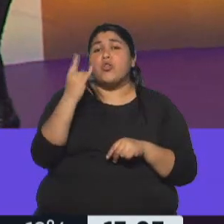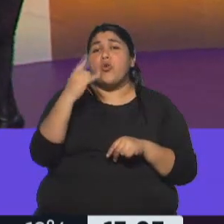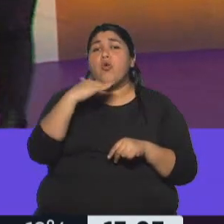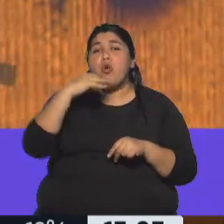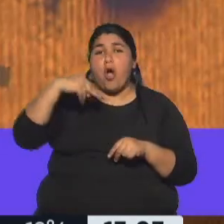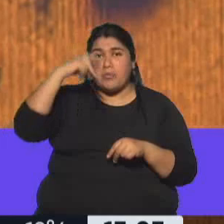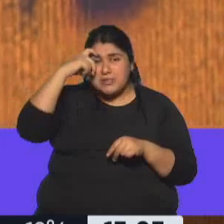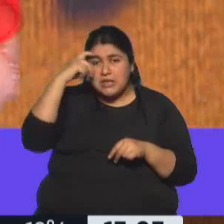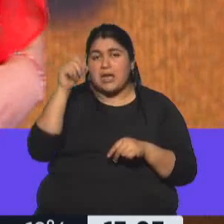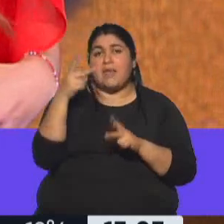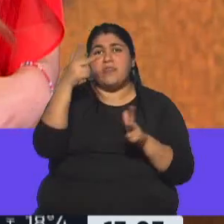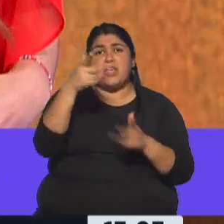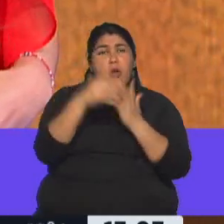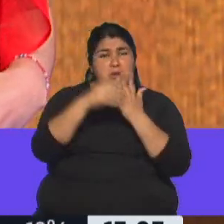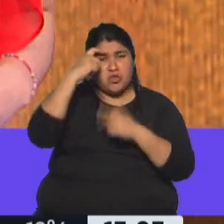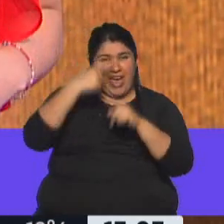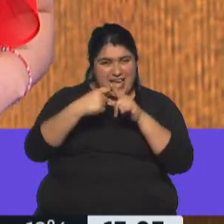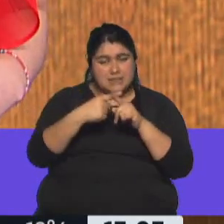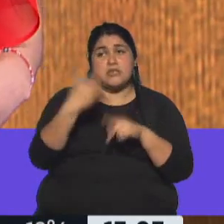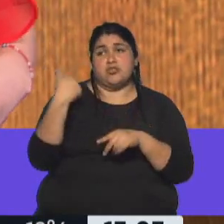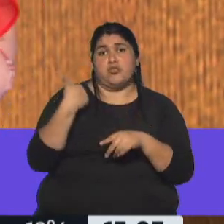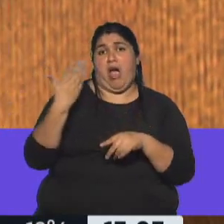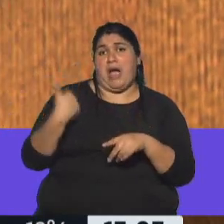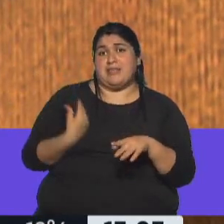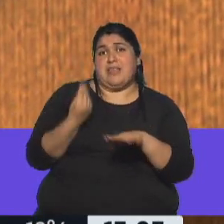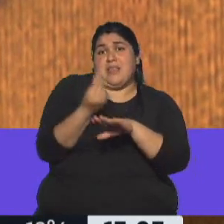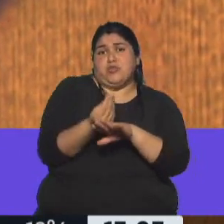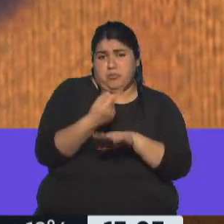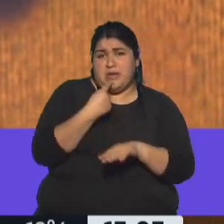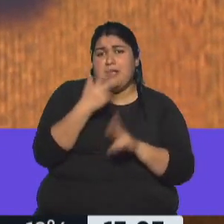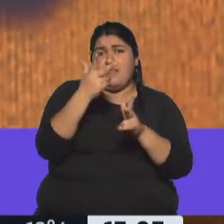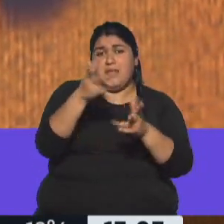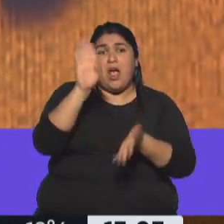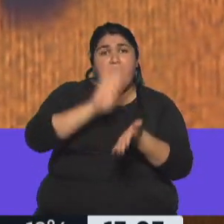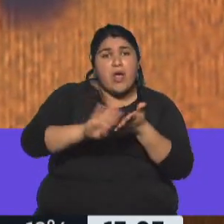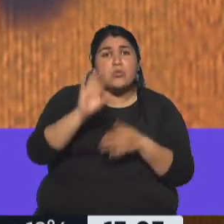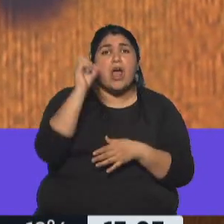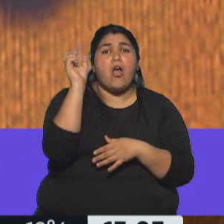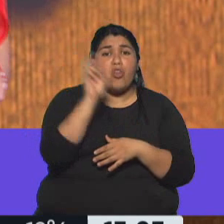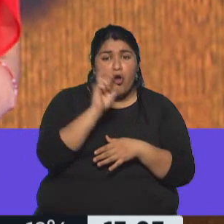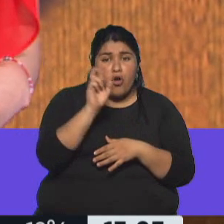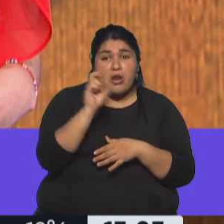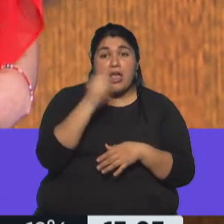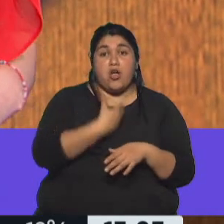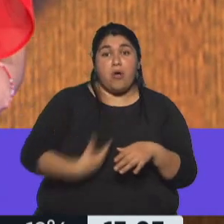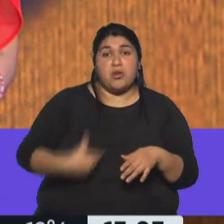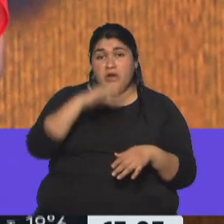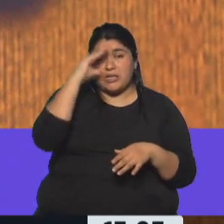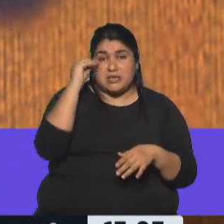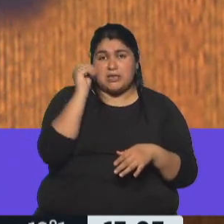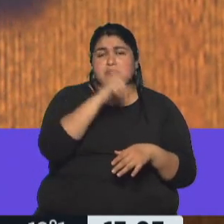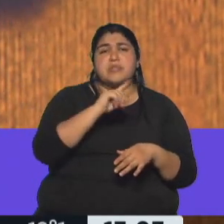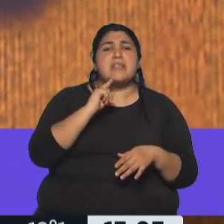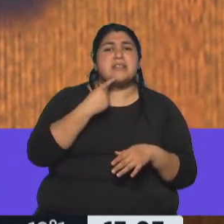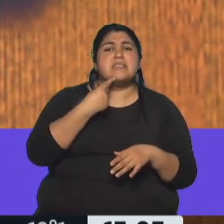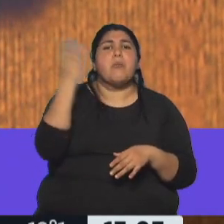de Hacienda, dijo, antes de asumir como ministro, dijo obviamente mucho antes, que la deuda en dólares que había dejado el gobierno de Cristina era del 13%